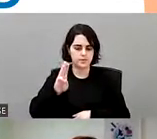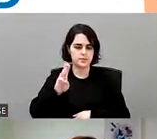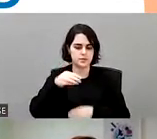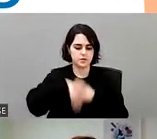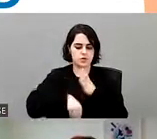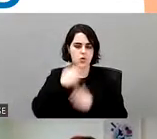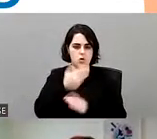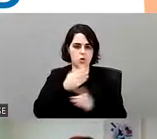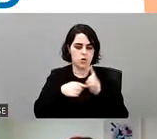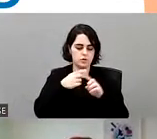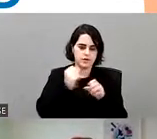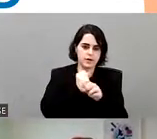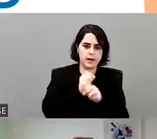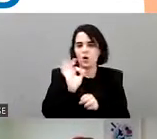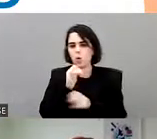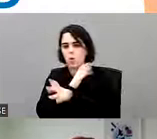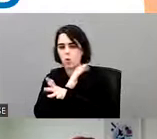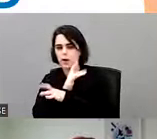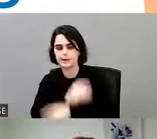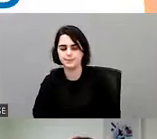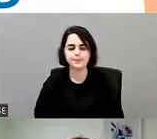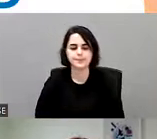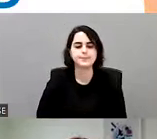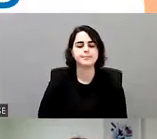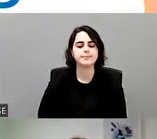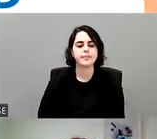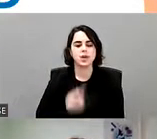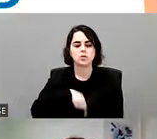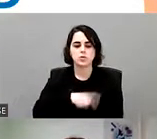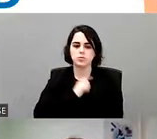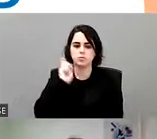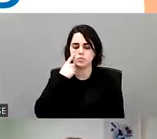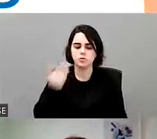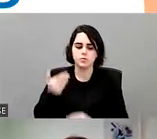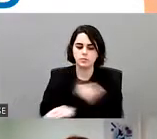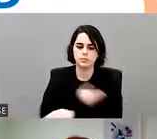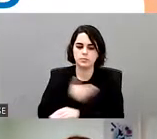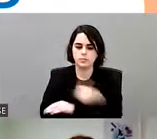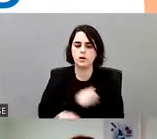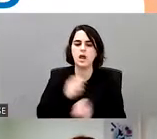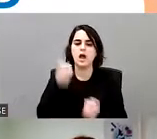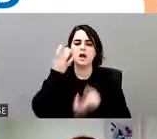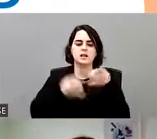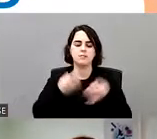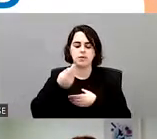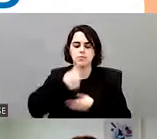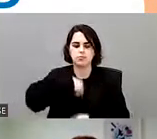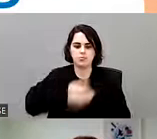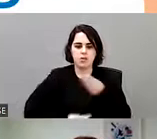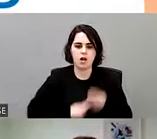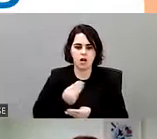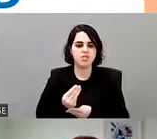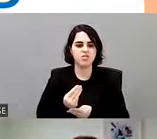pues para trabajar o para jugar. Hemos ido anticipando las actividades que realizamos y seguimos